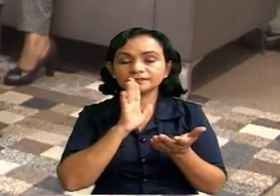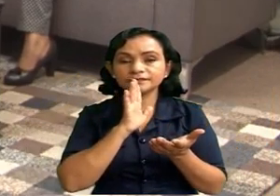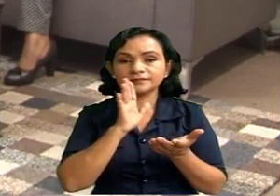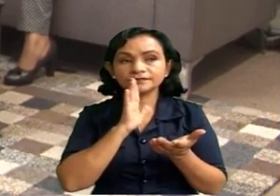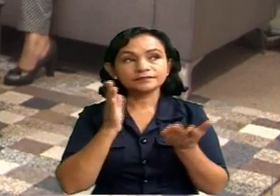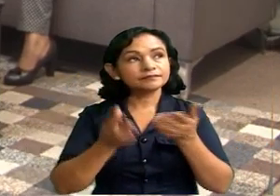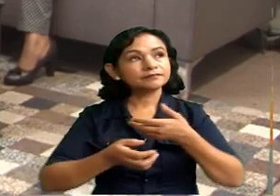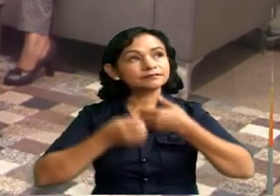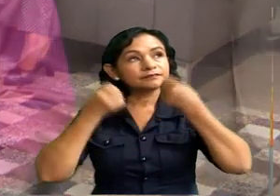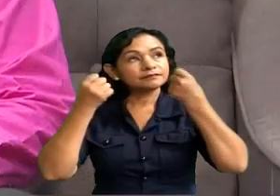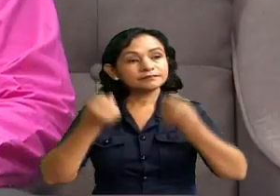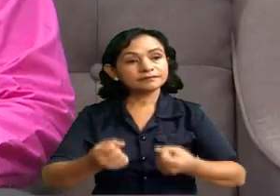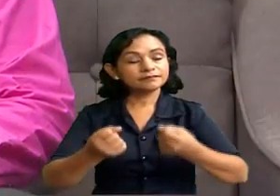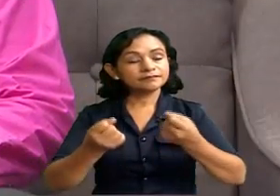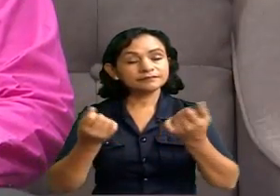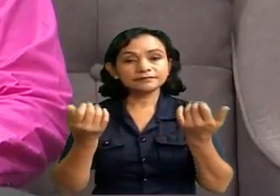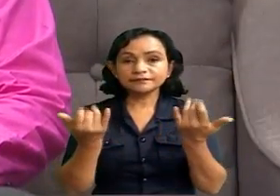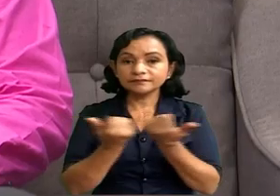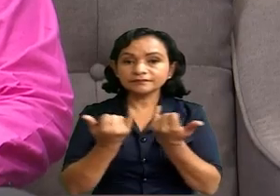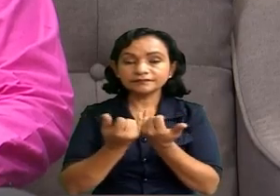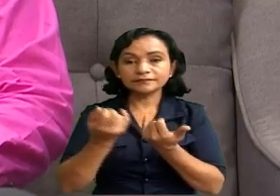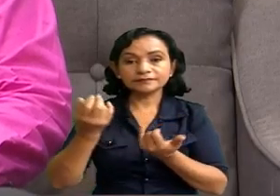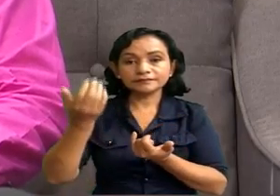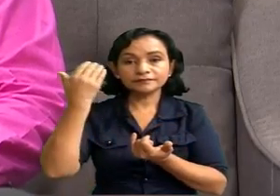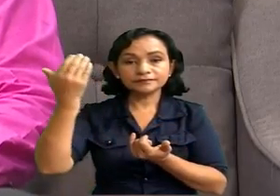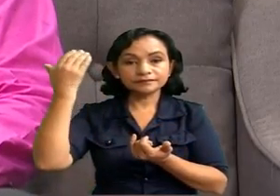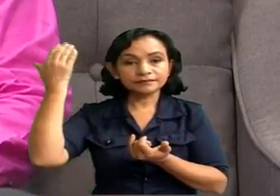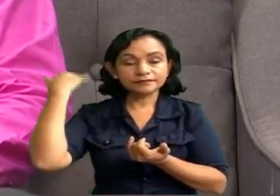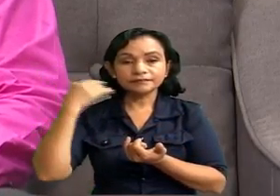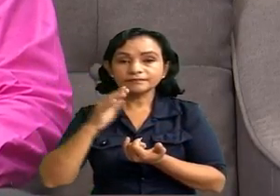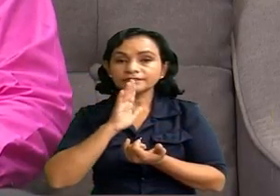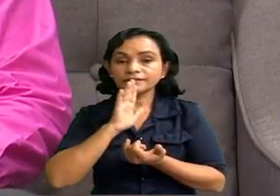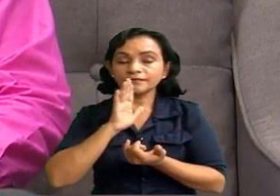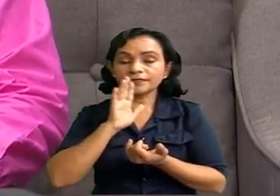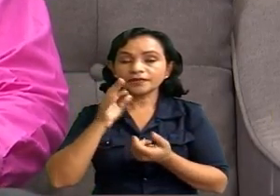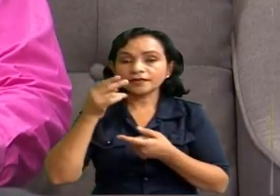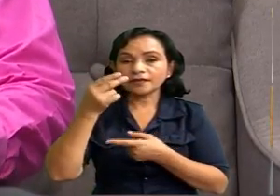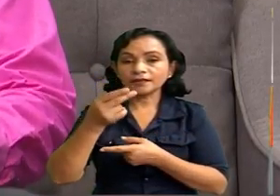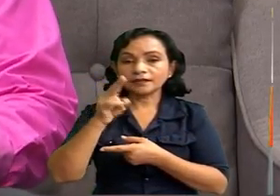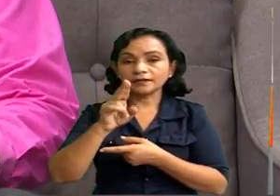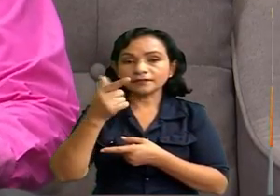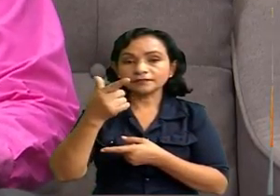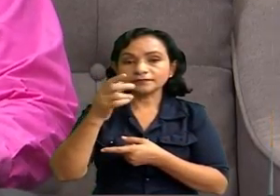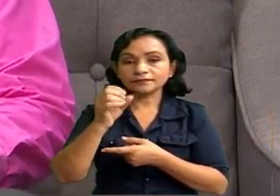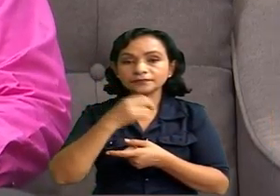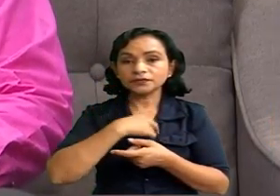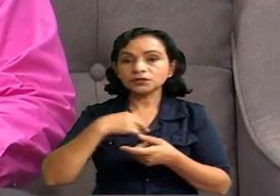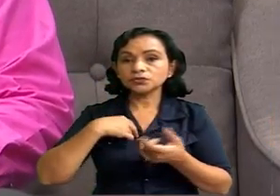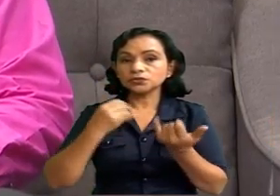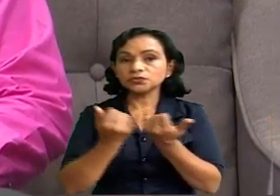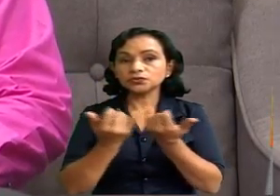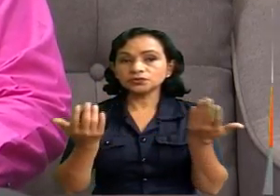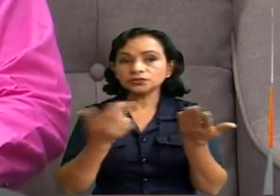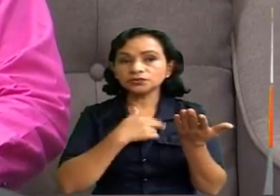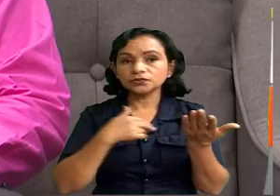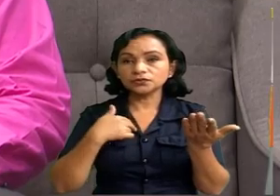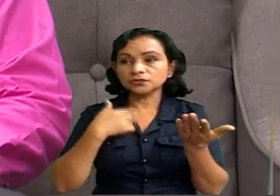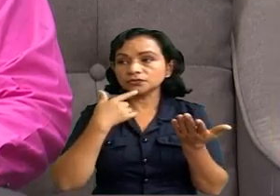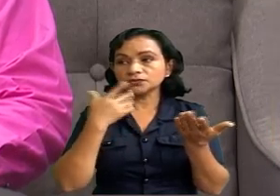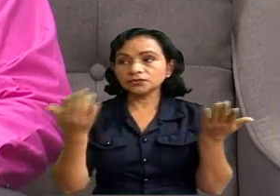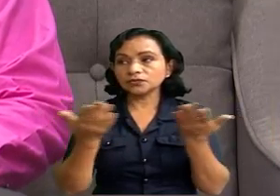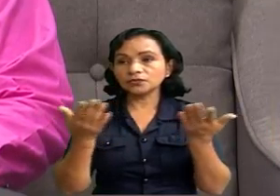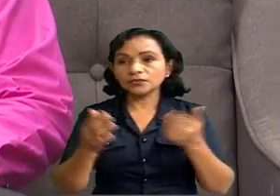este hombre, pero también es hablar de historia. Hablar de Hugo Rafael Chávez Frías es hablar de la lucha por la emancipación, la